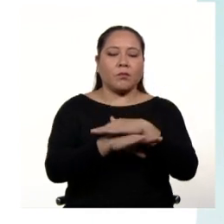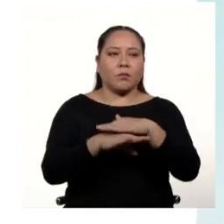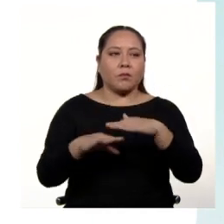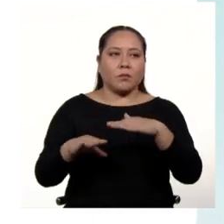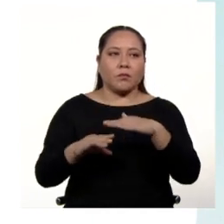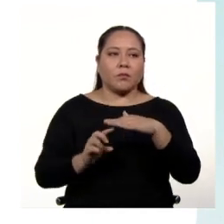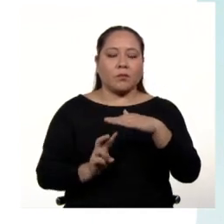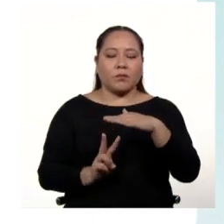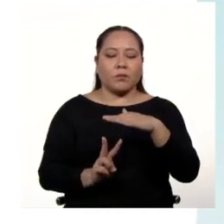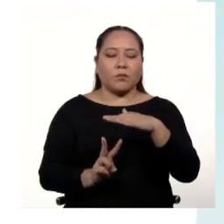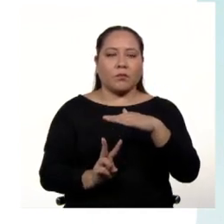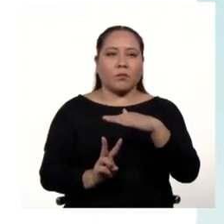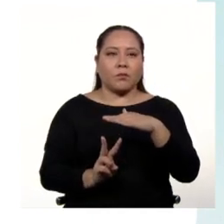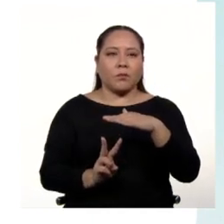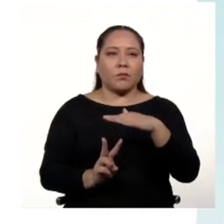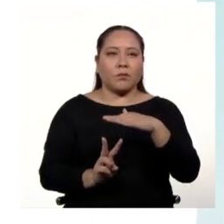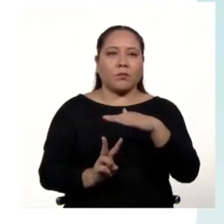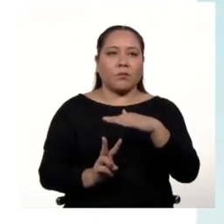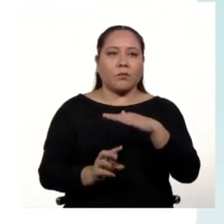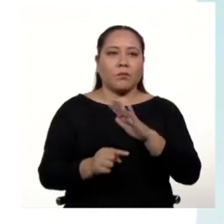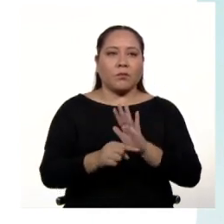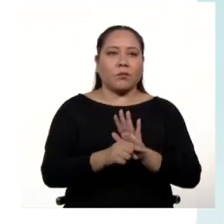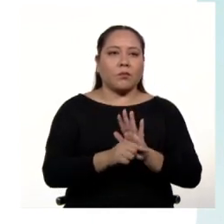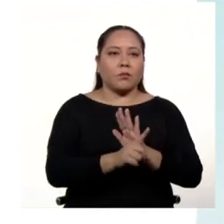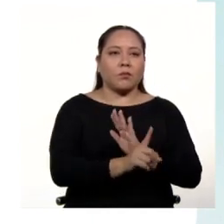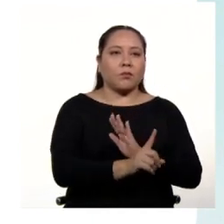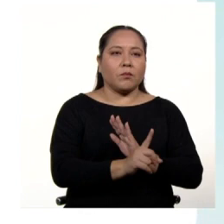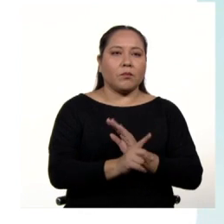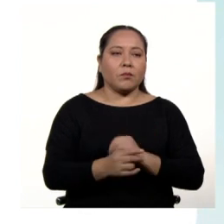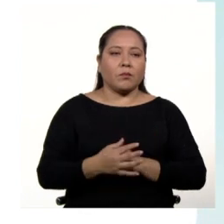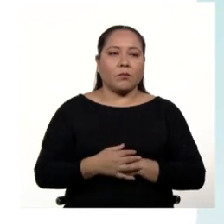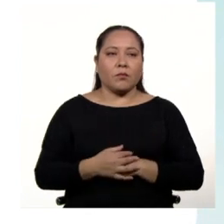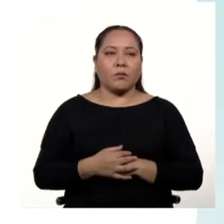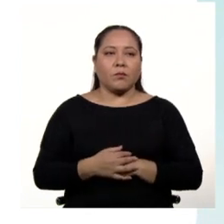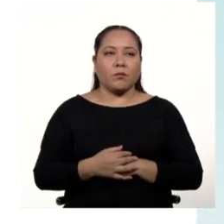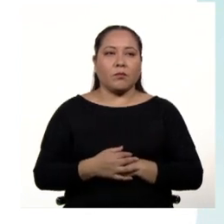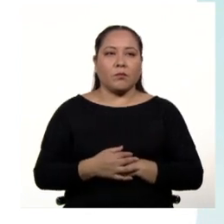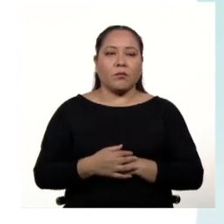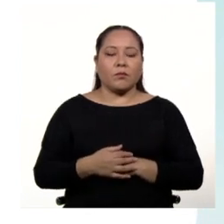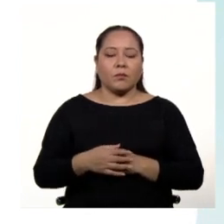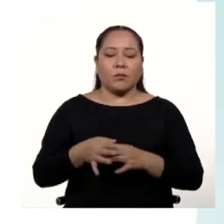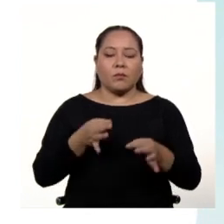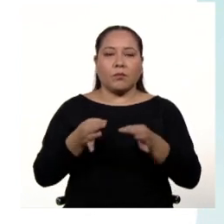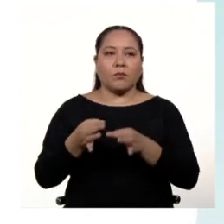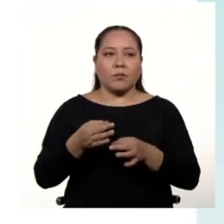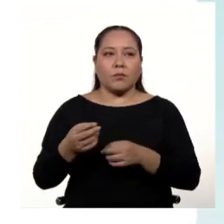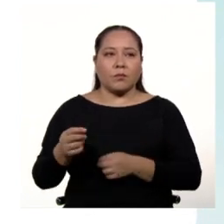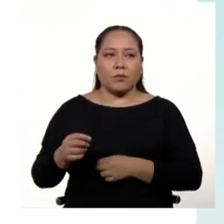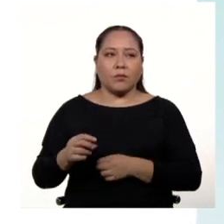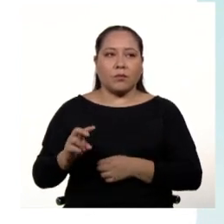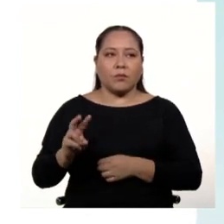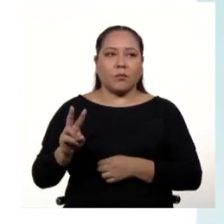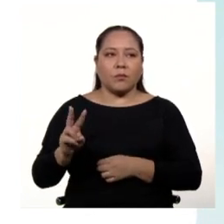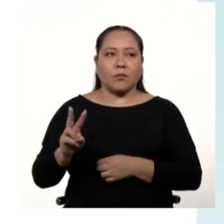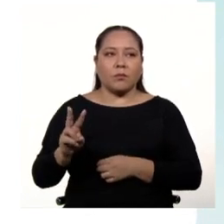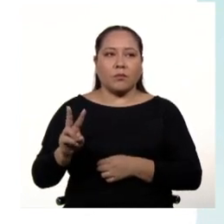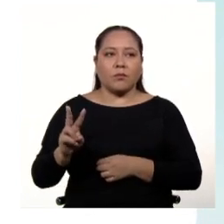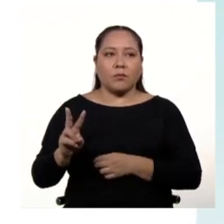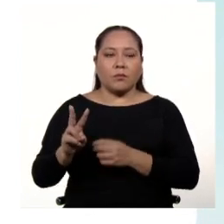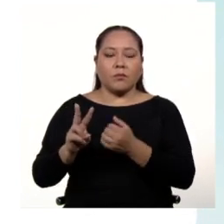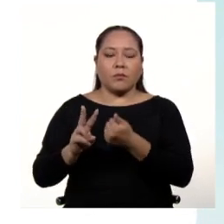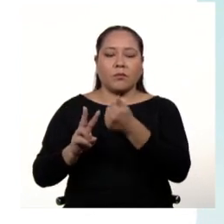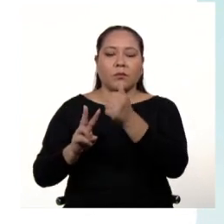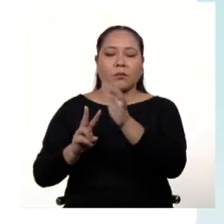la sustracción de la razón, que es 2, menos 1. Desarrollando 2 elevado a la potencia